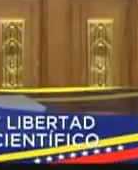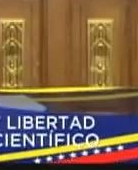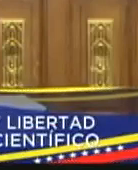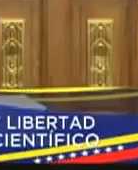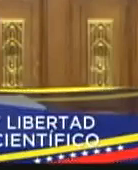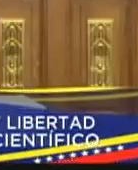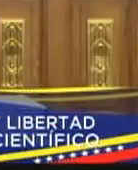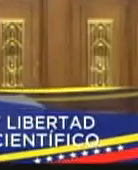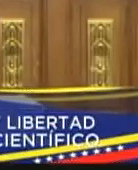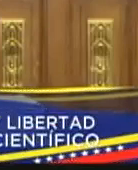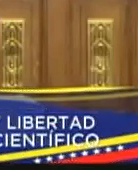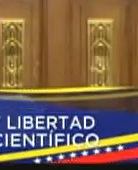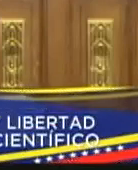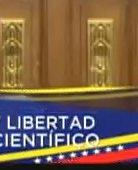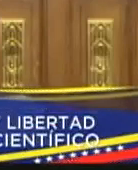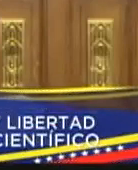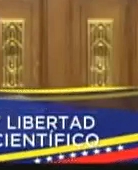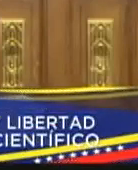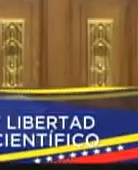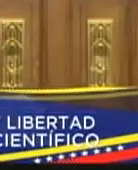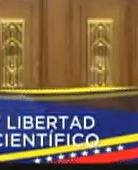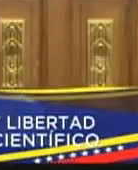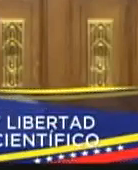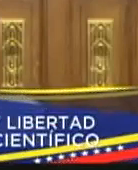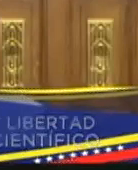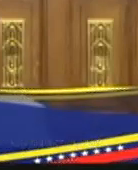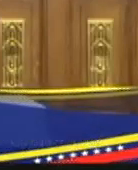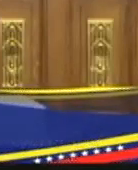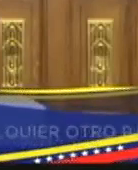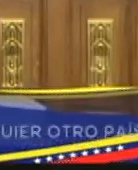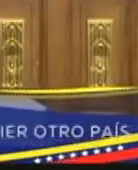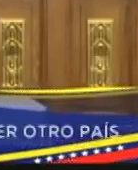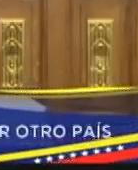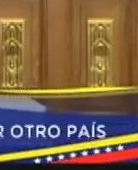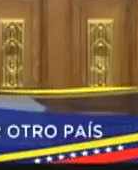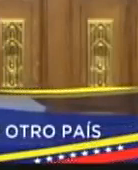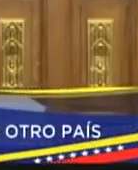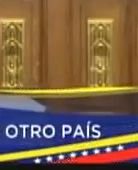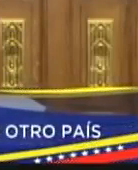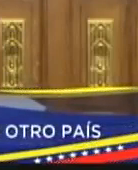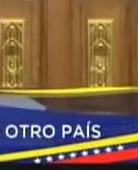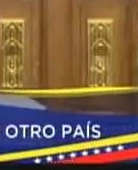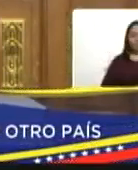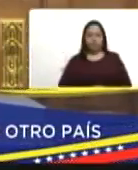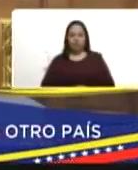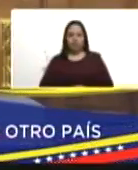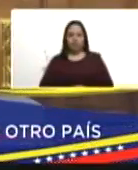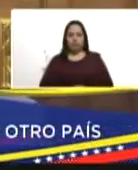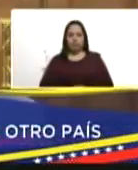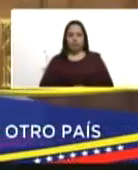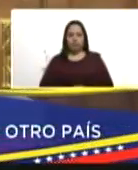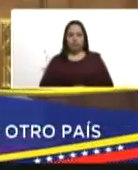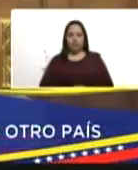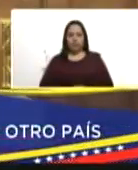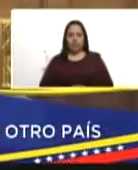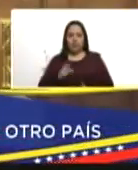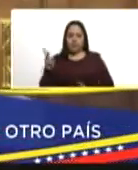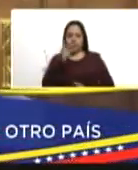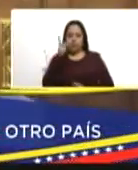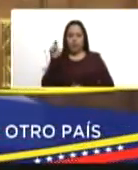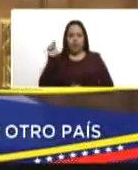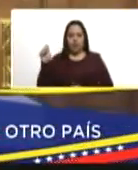Venezuela una nueva Venezuela en la ciencia la tecnología la educación los valores y la cultura segunda